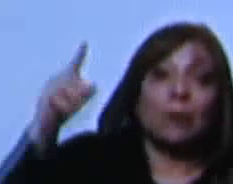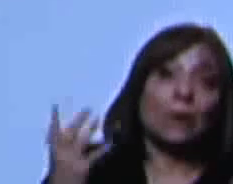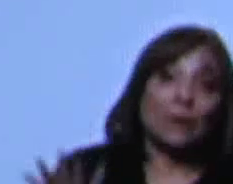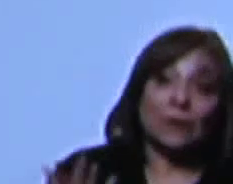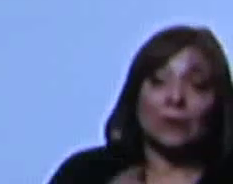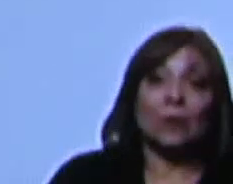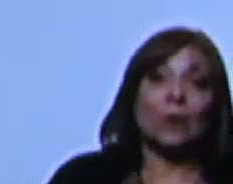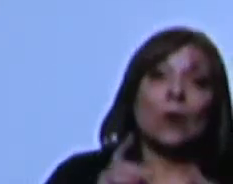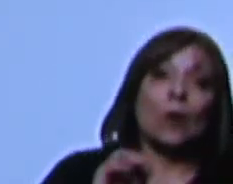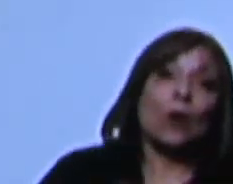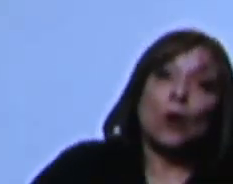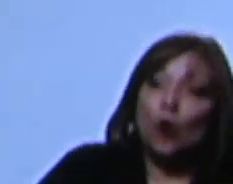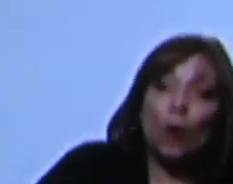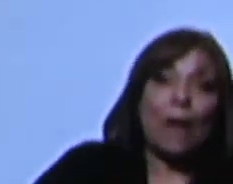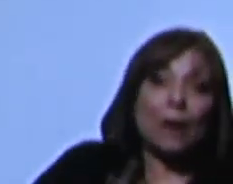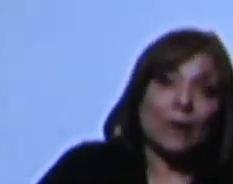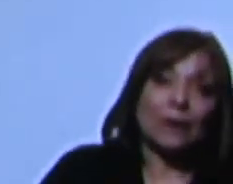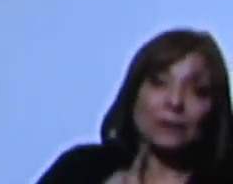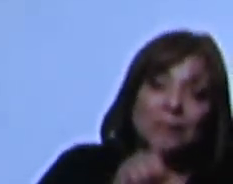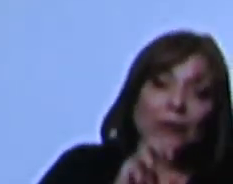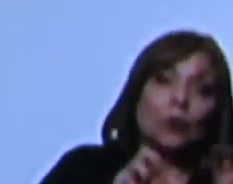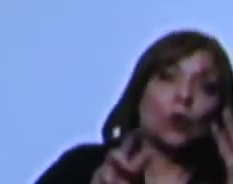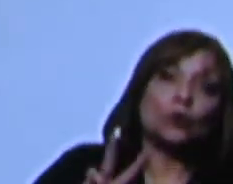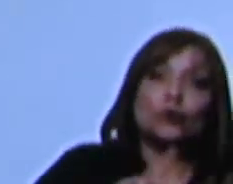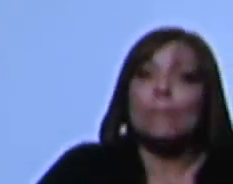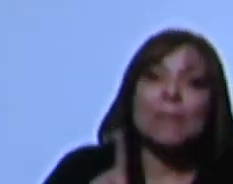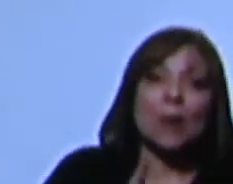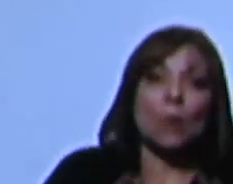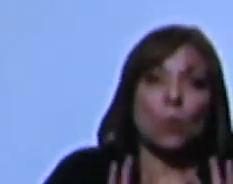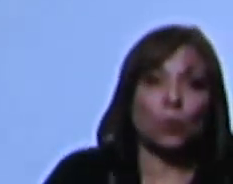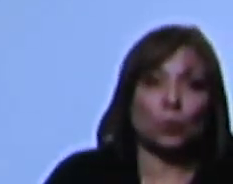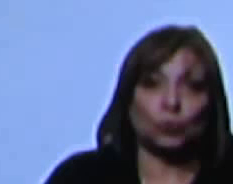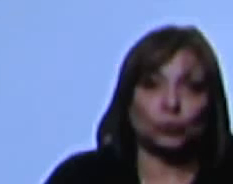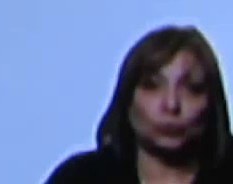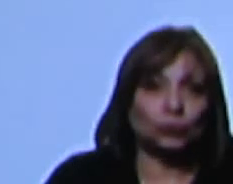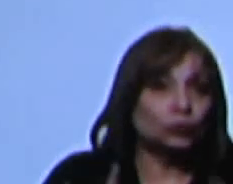Bueno, y los hurtos no les digo nada. 108.000 hurtos.